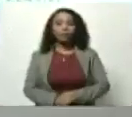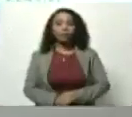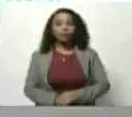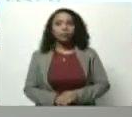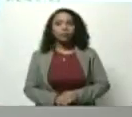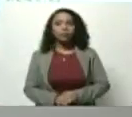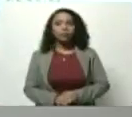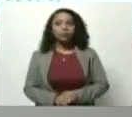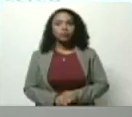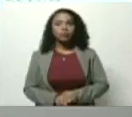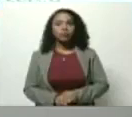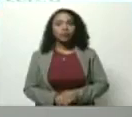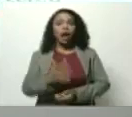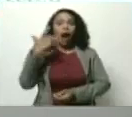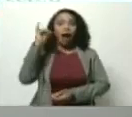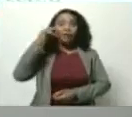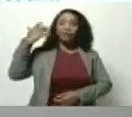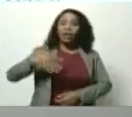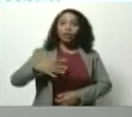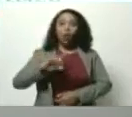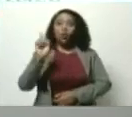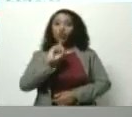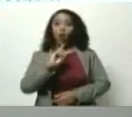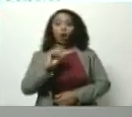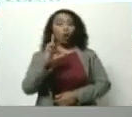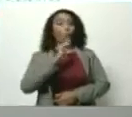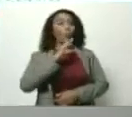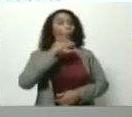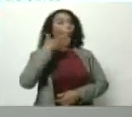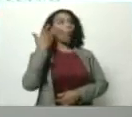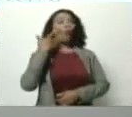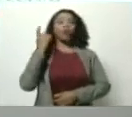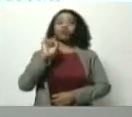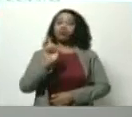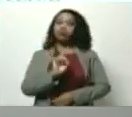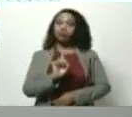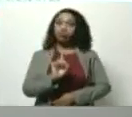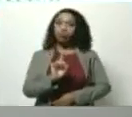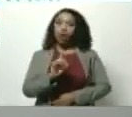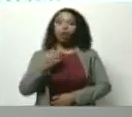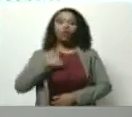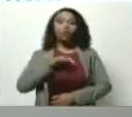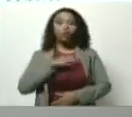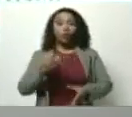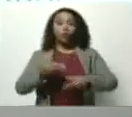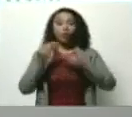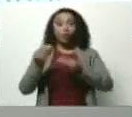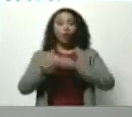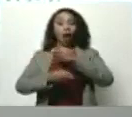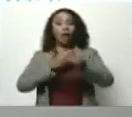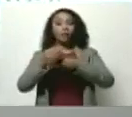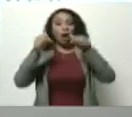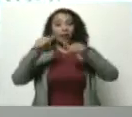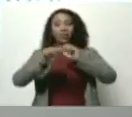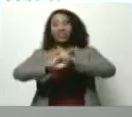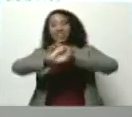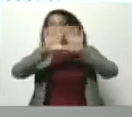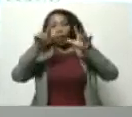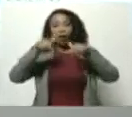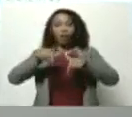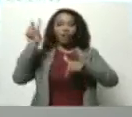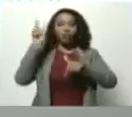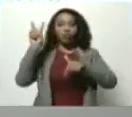es un derecho no es un privilegio de fútbol lo que nosotros damos por sentado aquí en venezuela